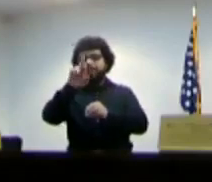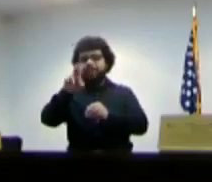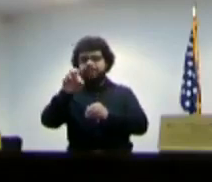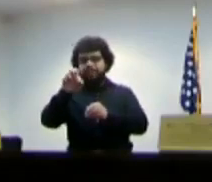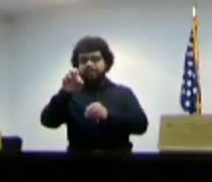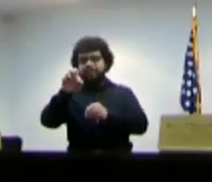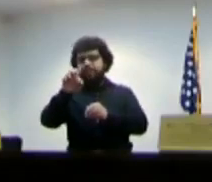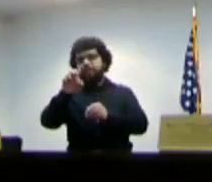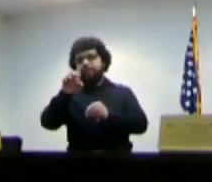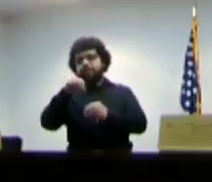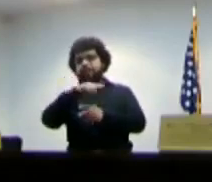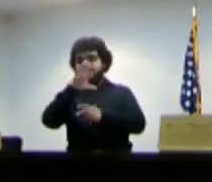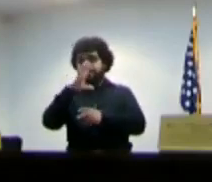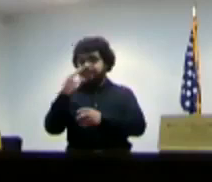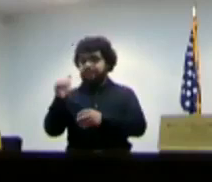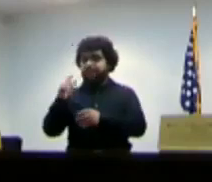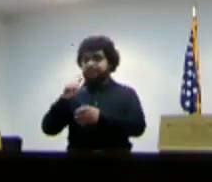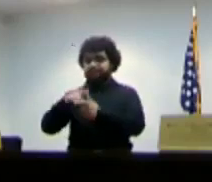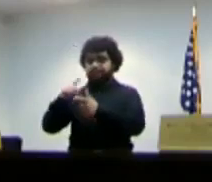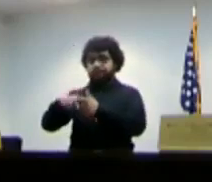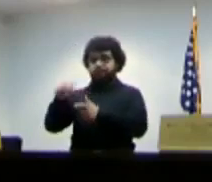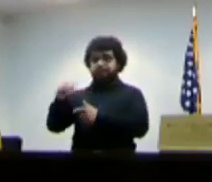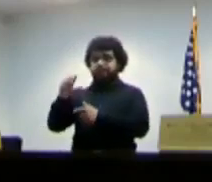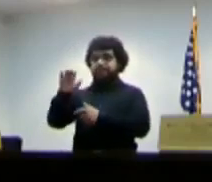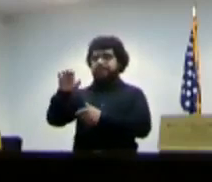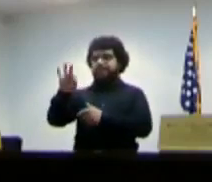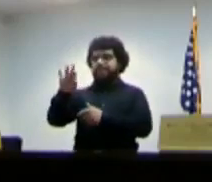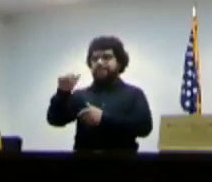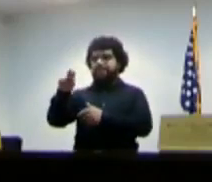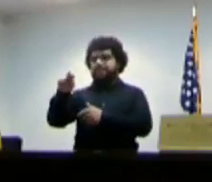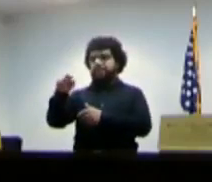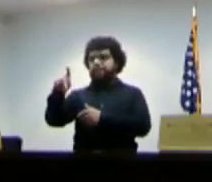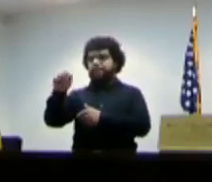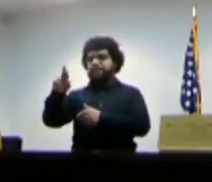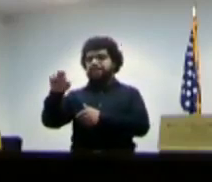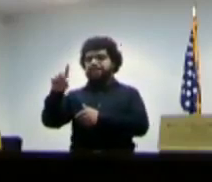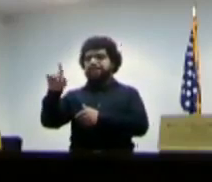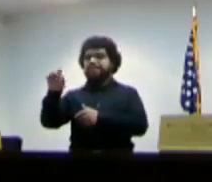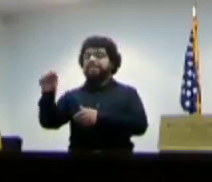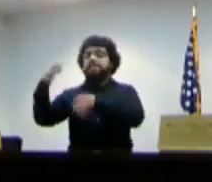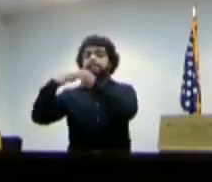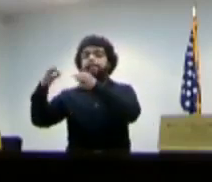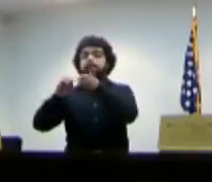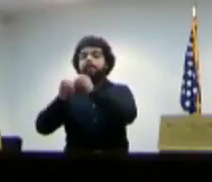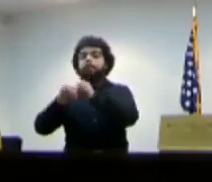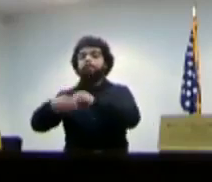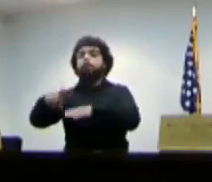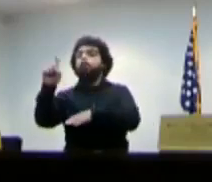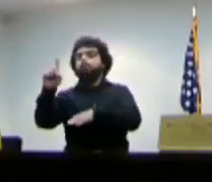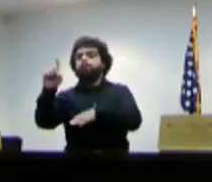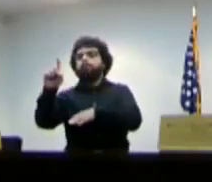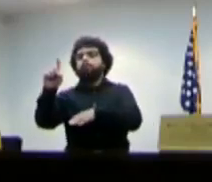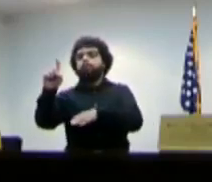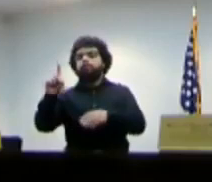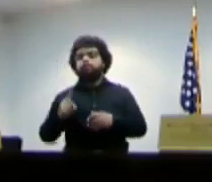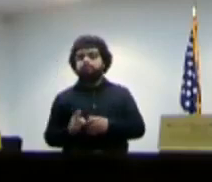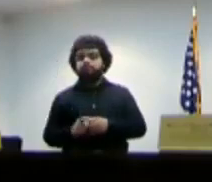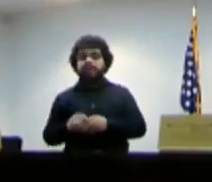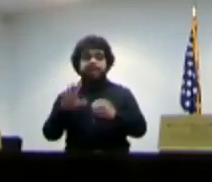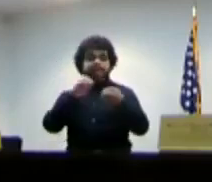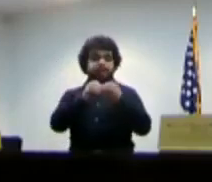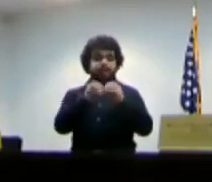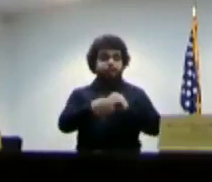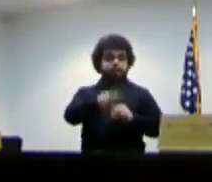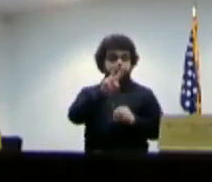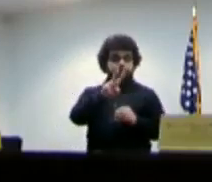entonces el ingeniero Efran Paredes le habló de la unidad 1 de Aguirre. La unidad 2 de Aguirre